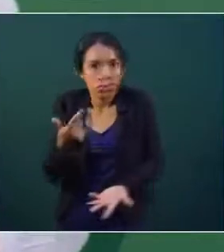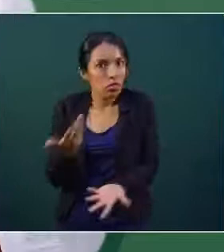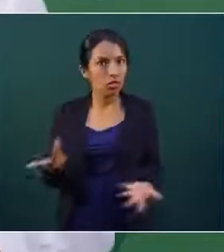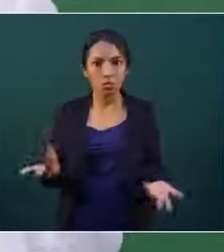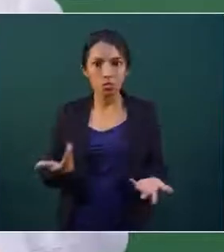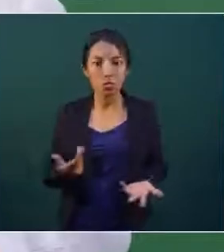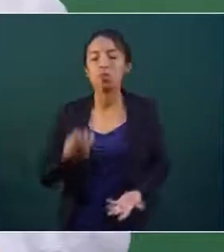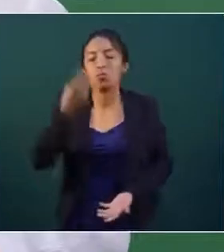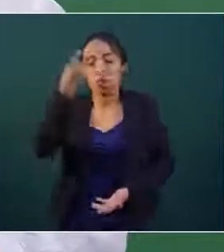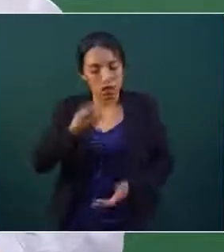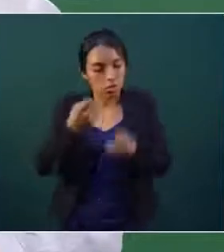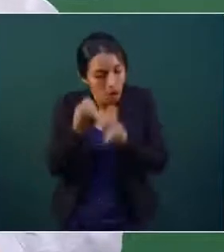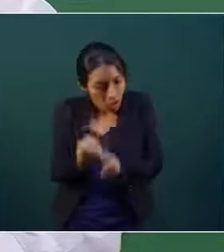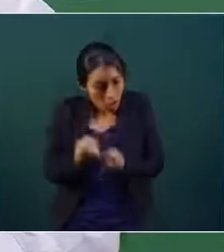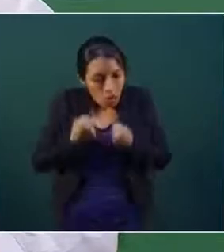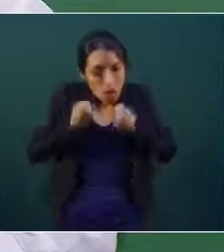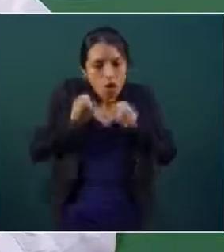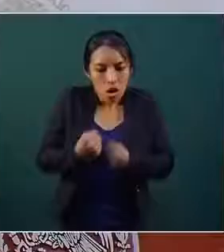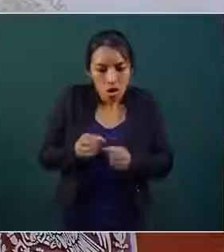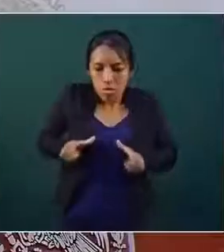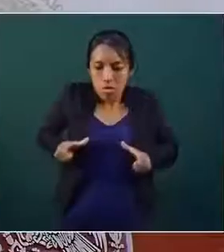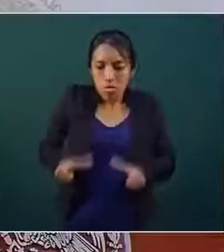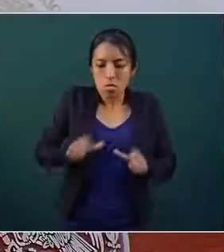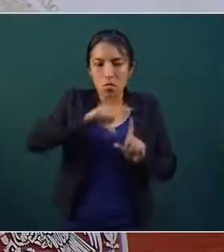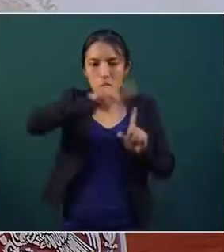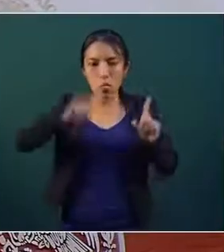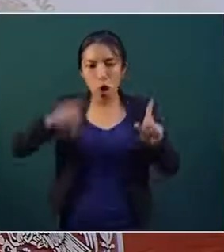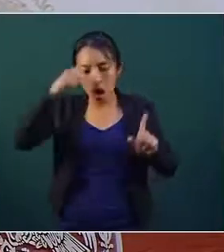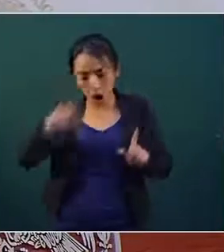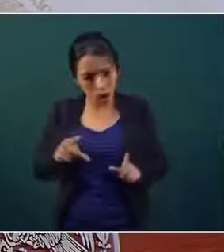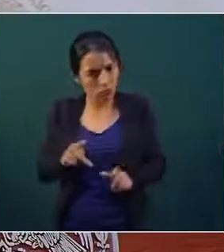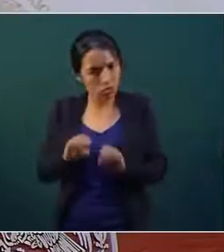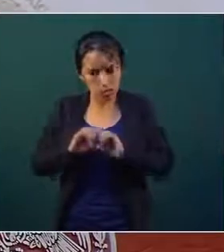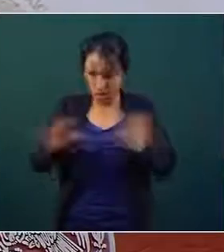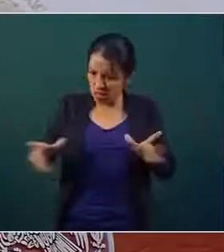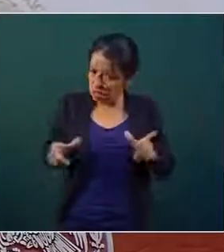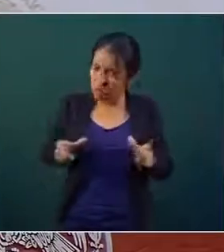a fortalecer la Guardia Nacional,